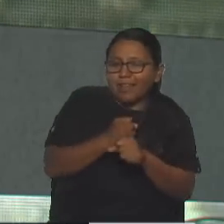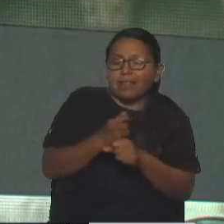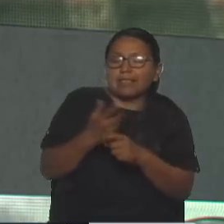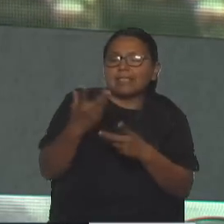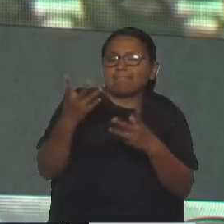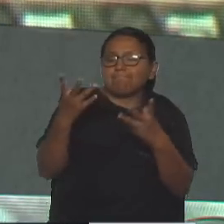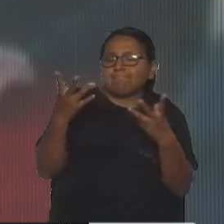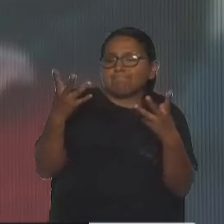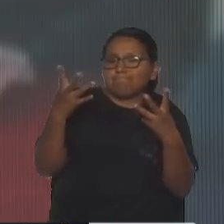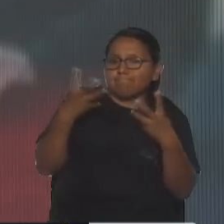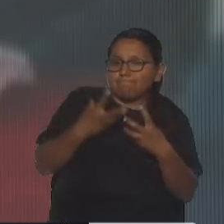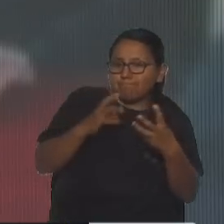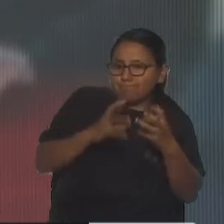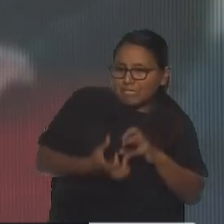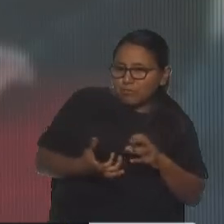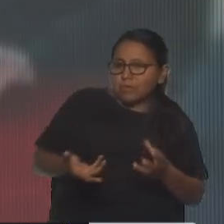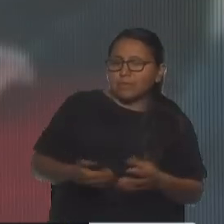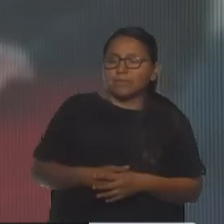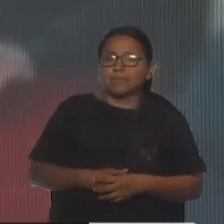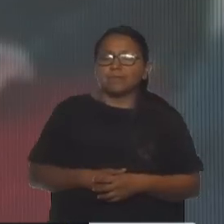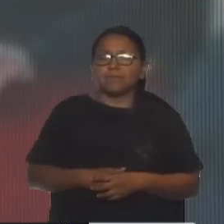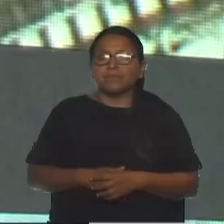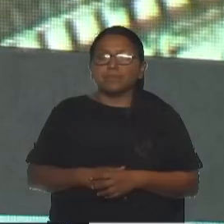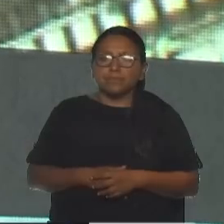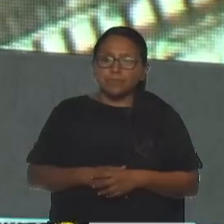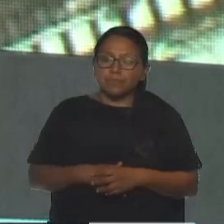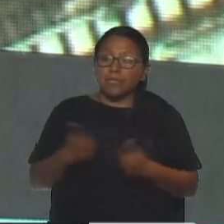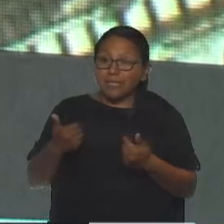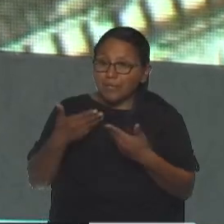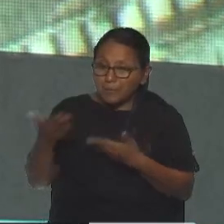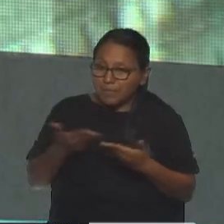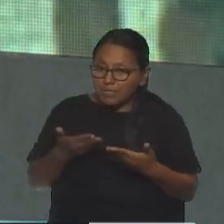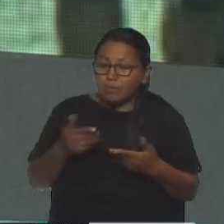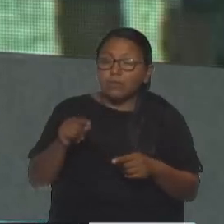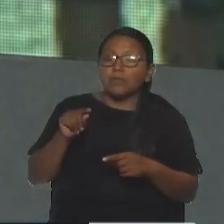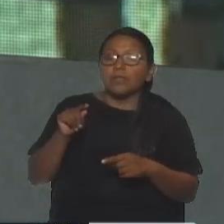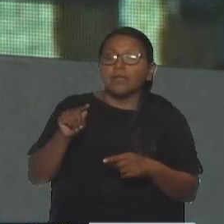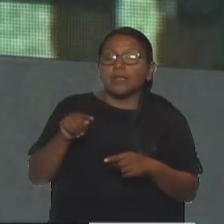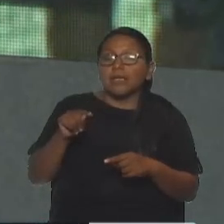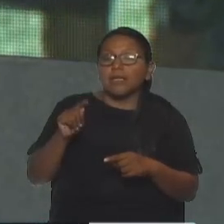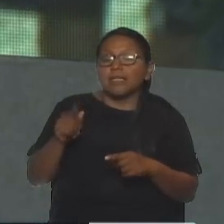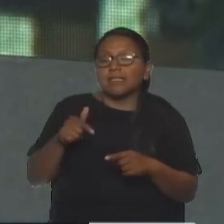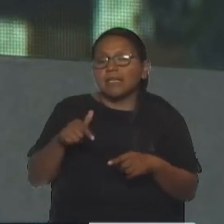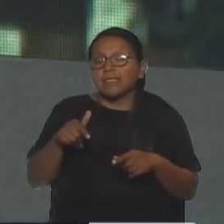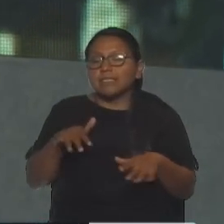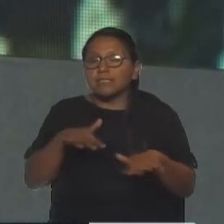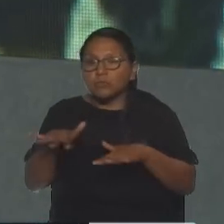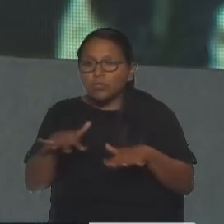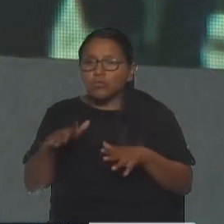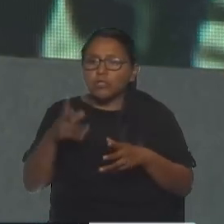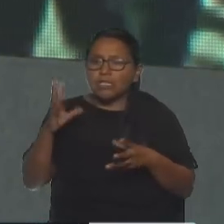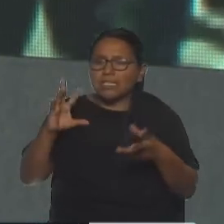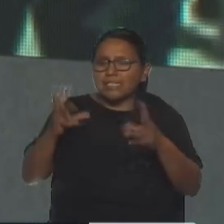ve perjudicada. Sí. David, bienvenido, ¿cómo estás? En el medio de toda esta situación de crisis